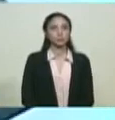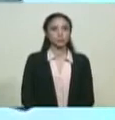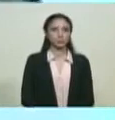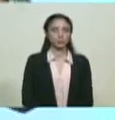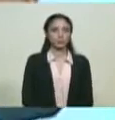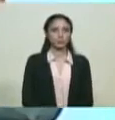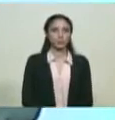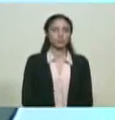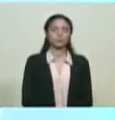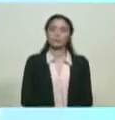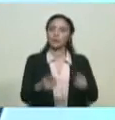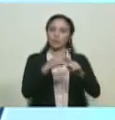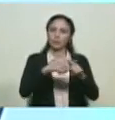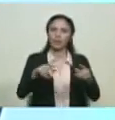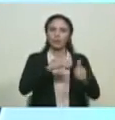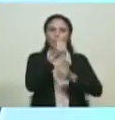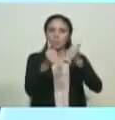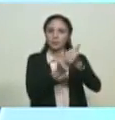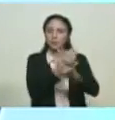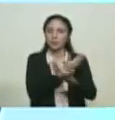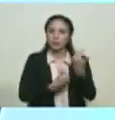vicepresidentes territoriales